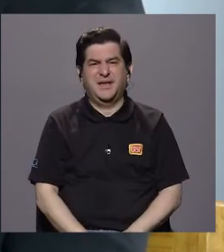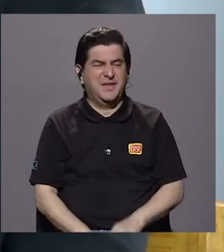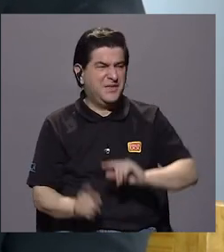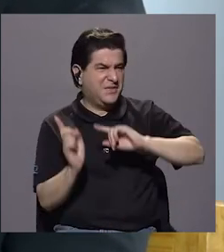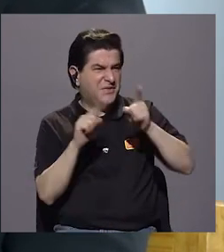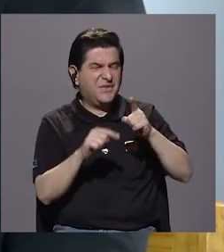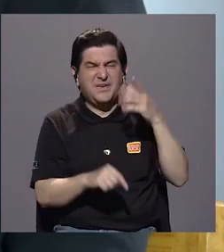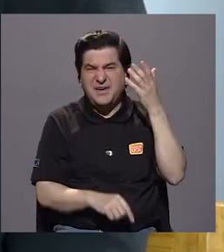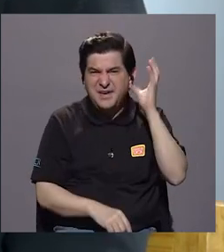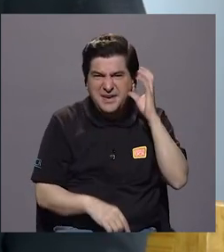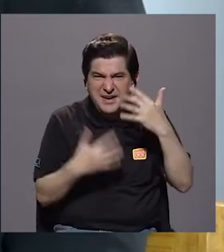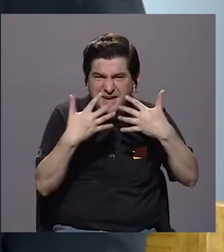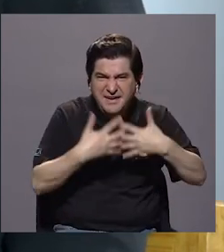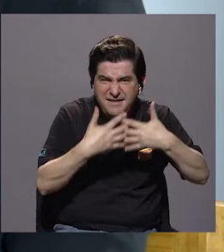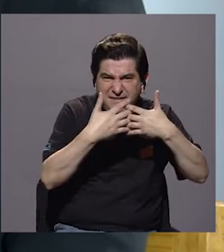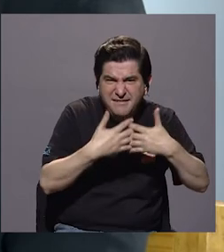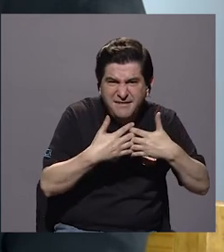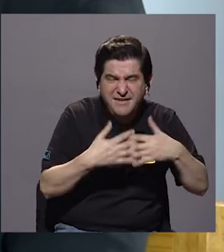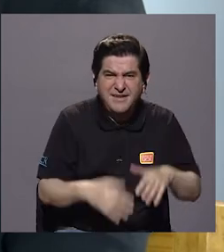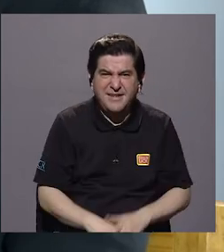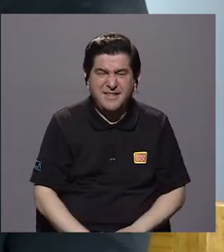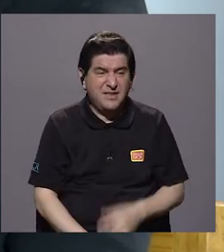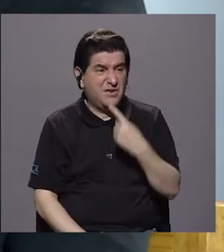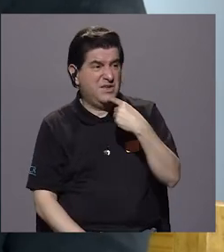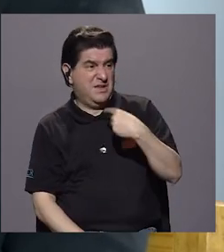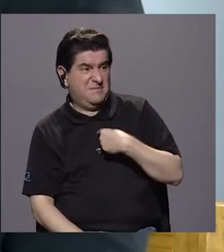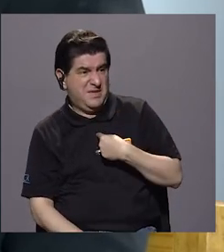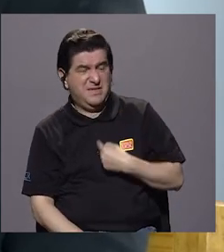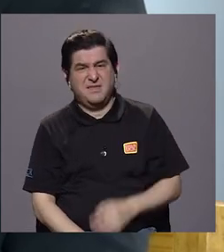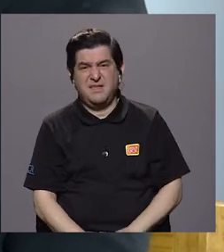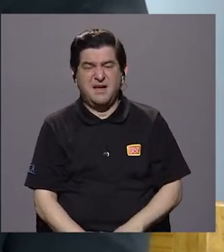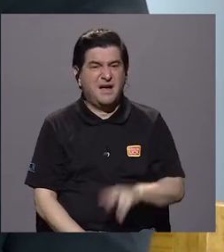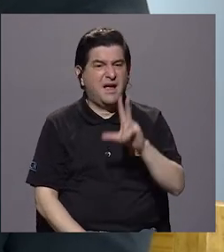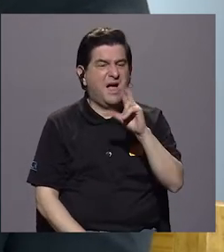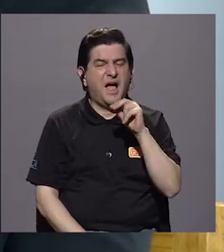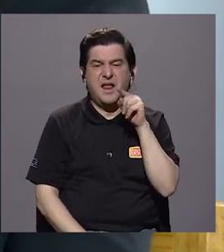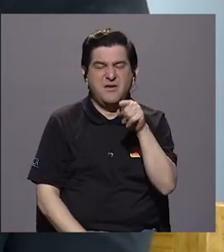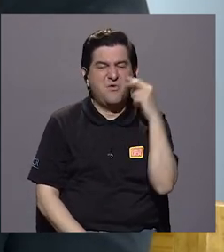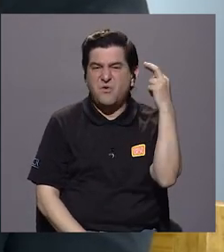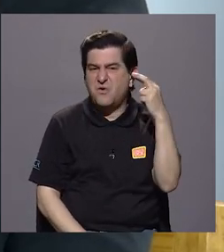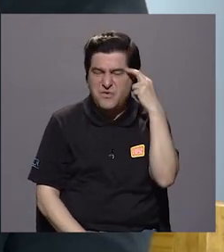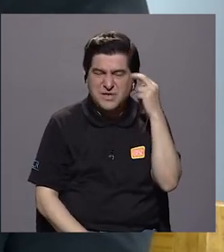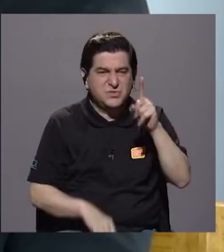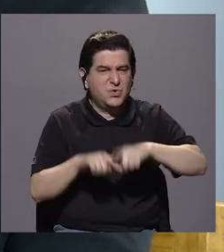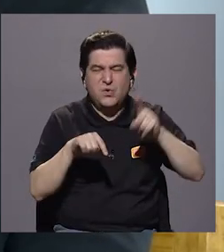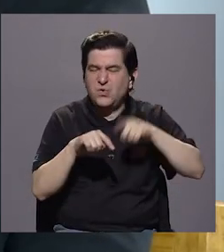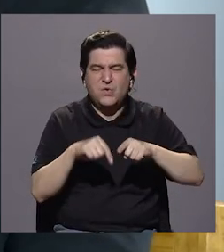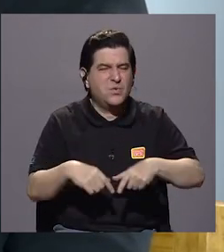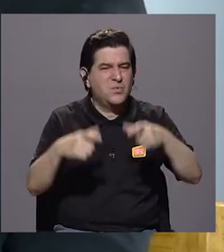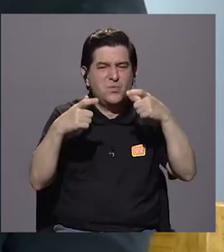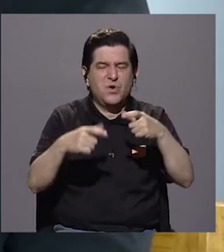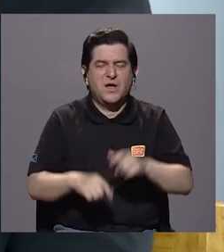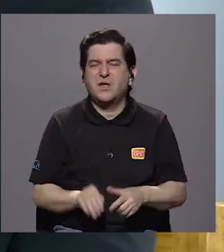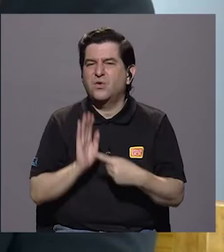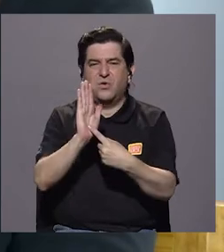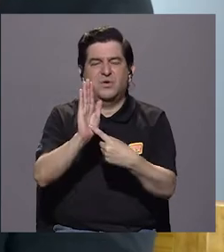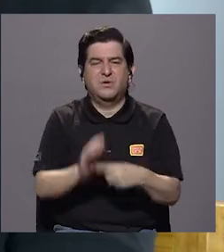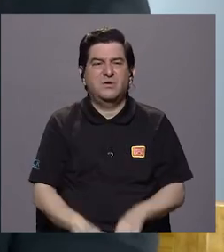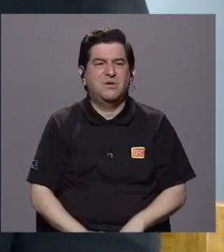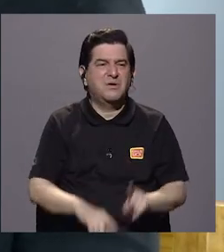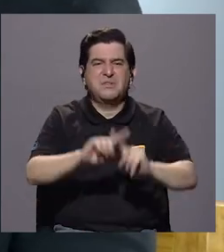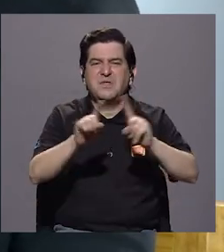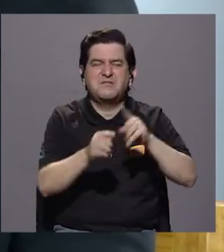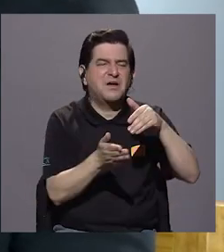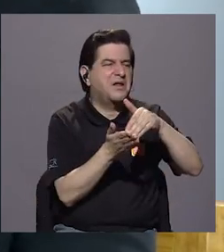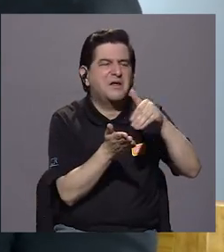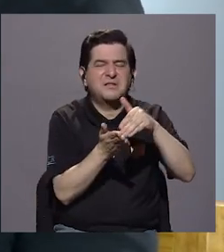radio y que me estén diciendo, por esto no entra tu canción, o esto no me parece, o esto tampoco, o